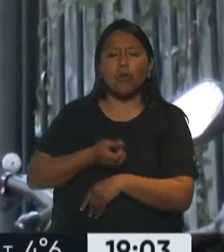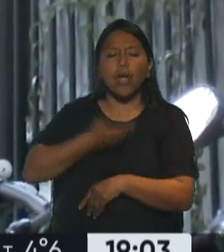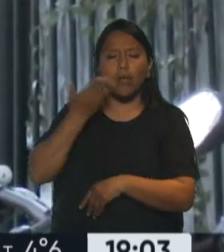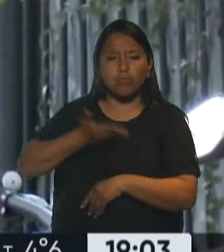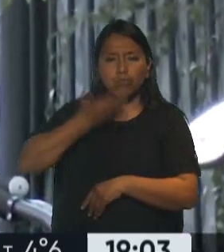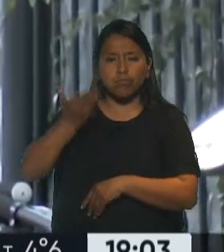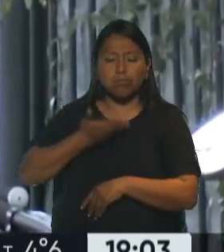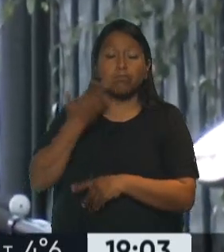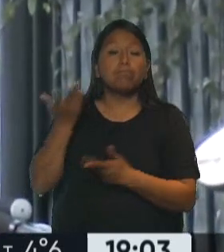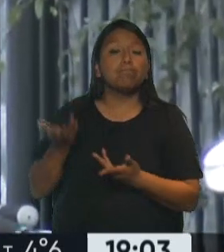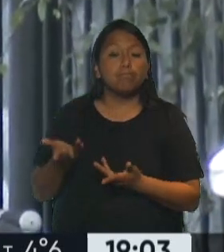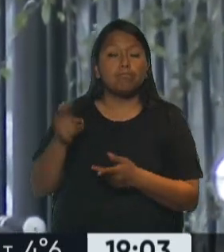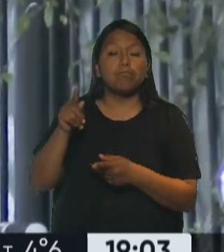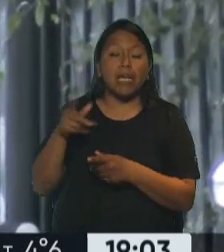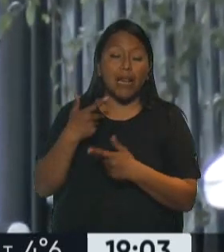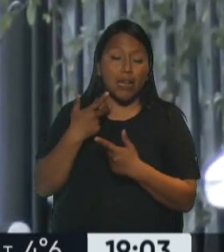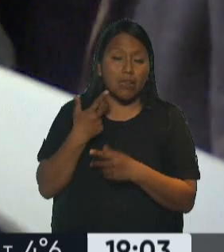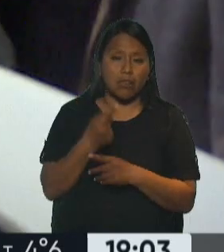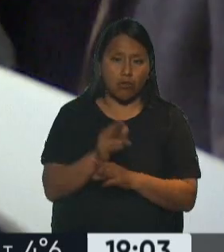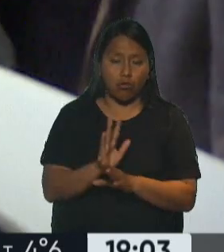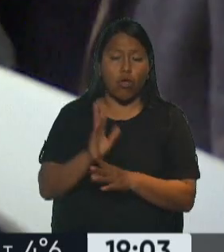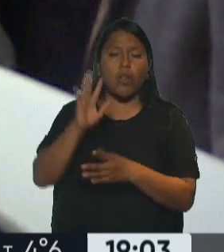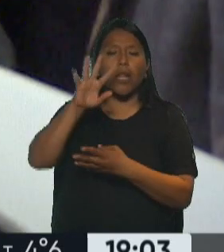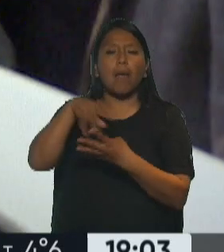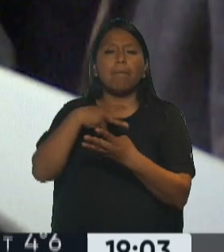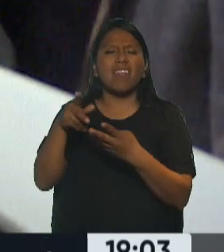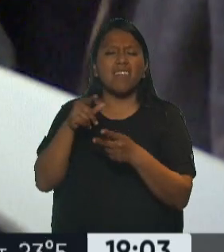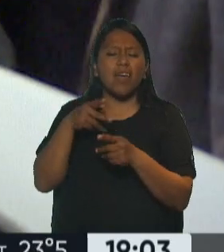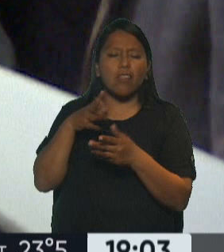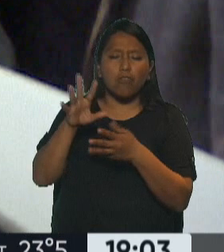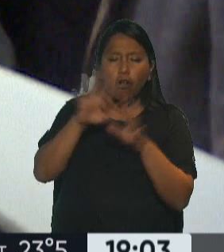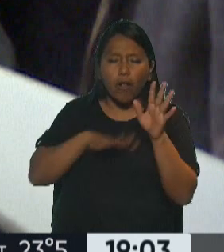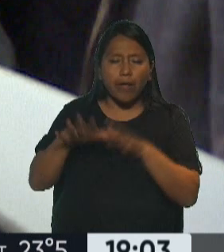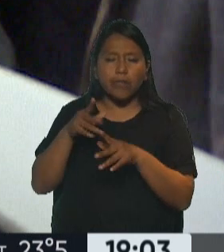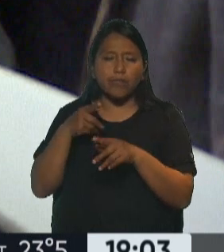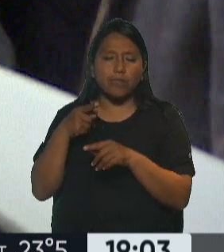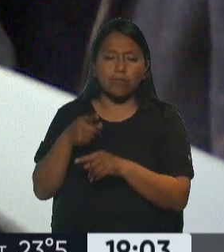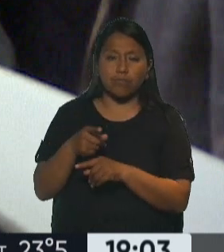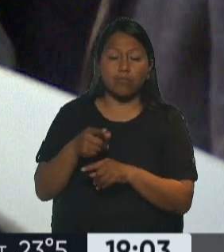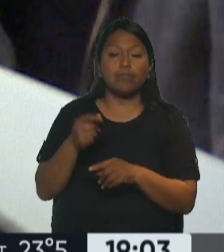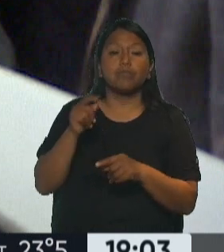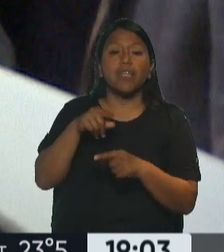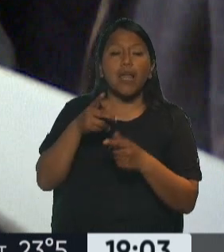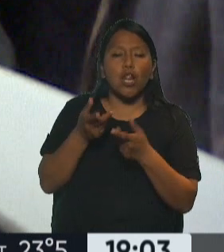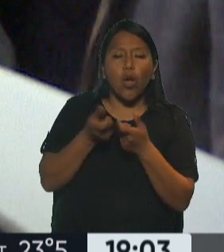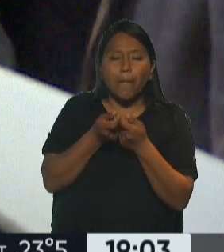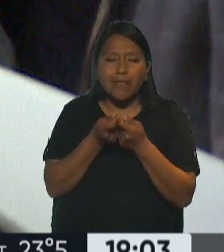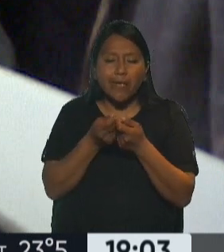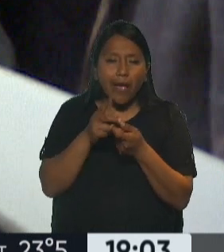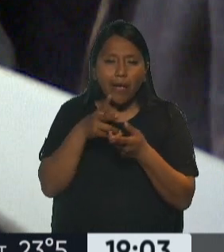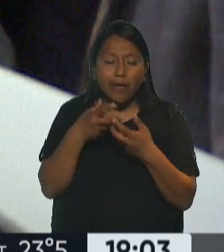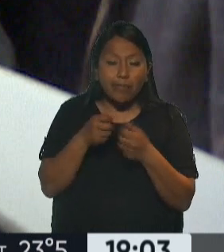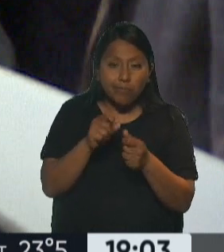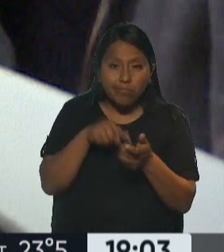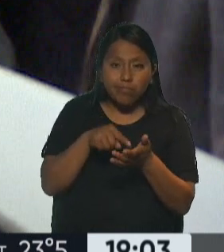haber participado, que él se lo negó, de la planificación del atentado y aseguró que los mensajes incriminatorios detectados en su teléfono